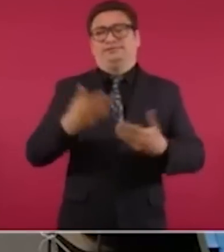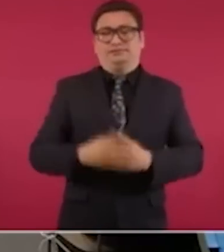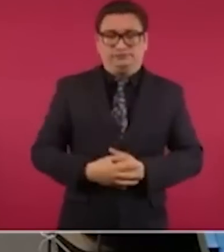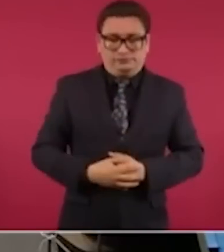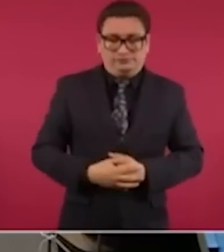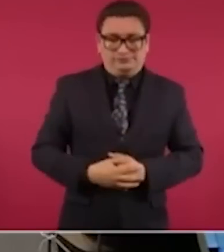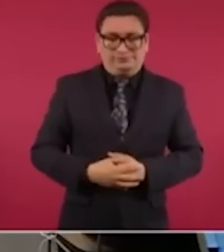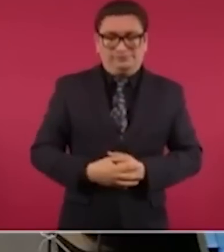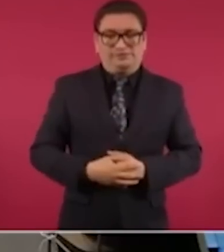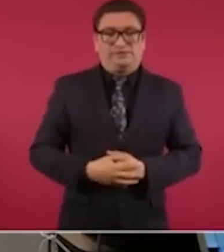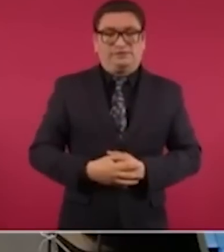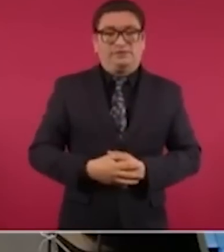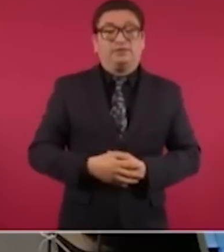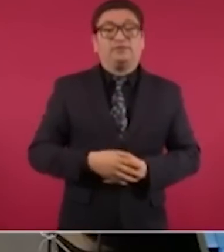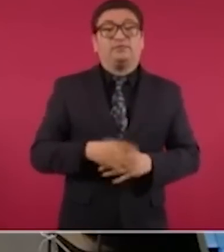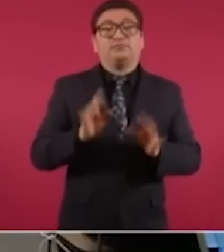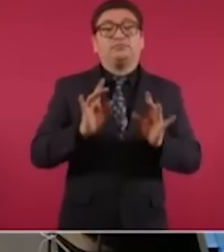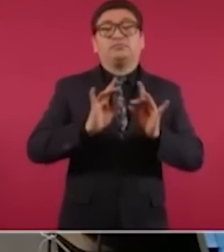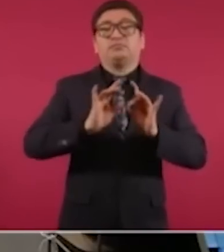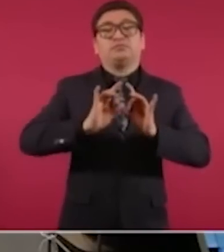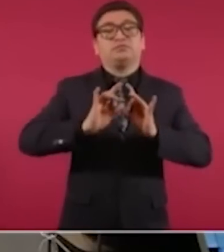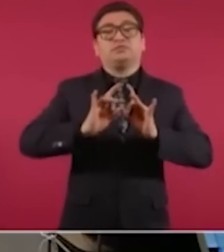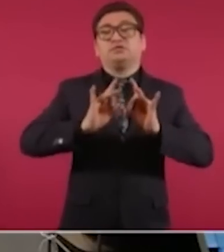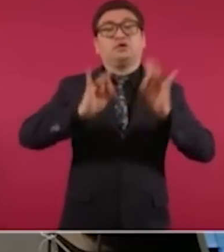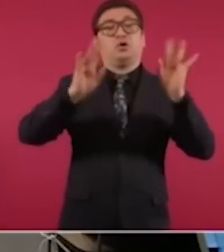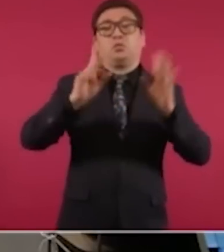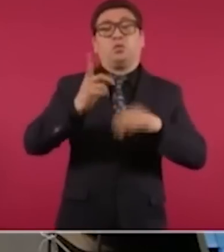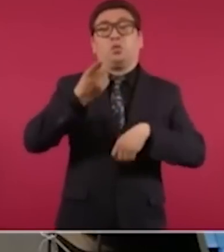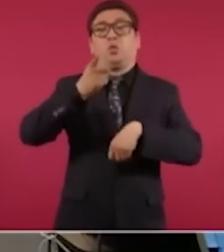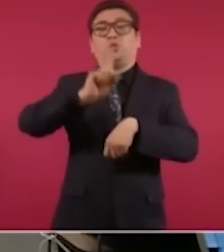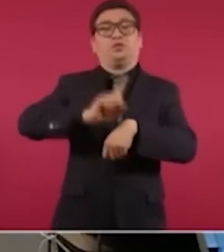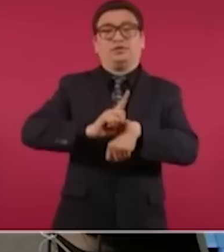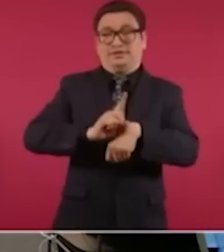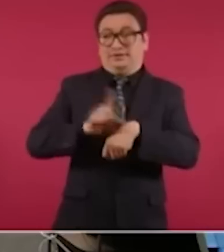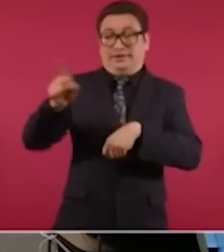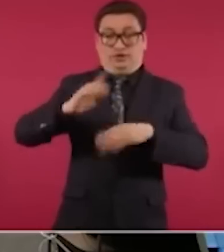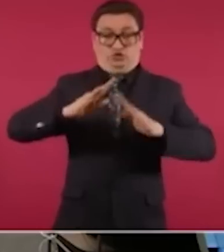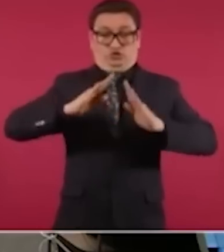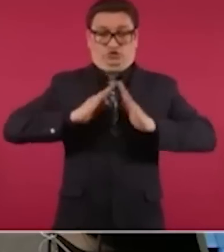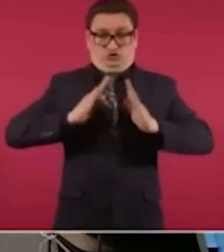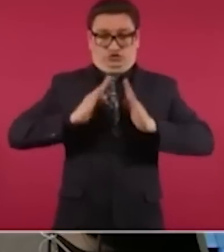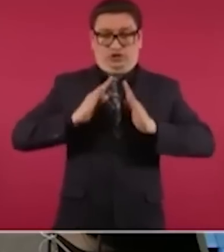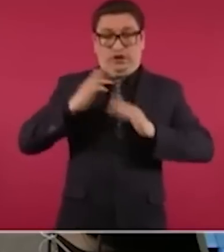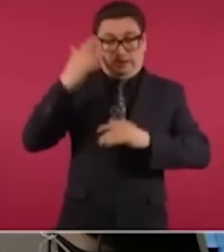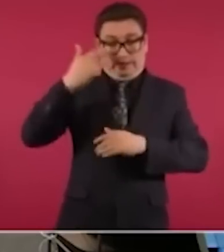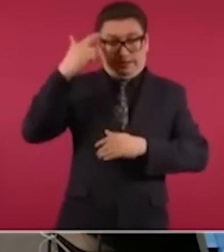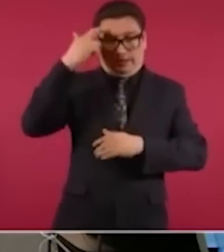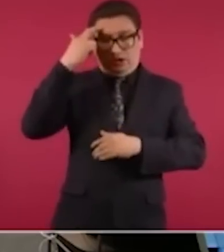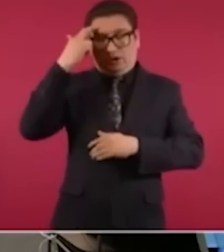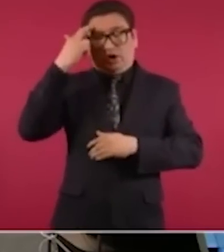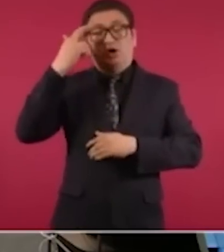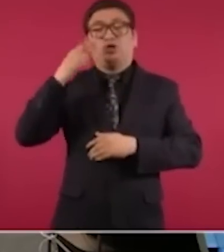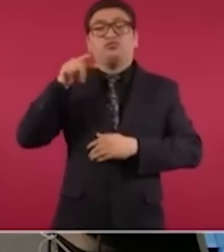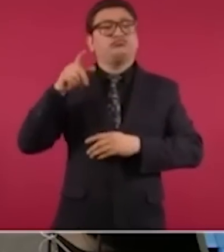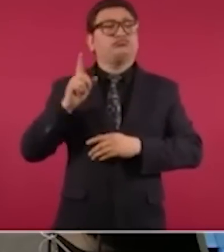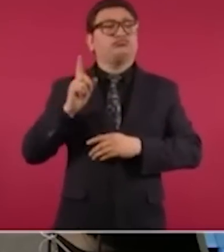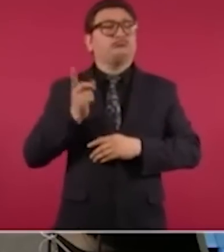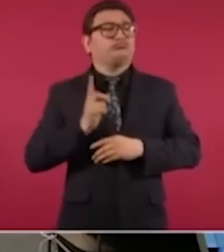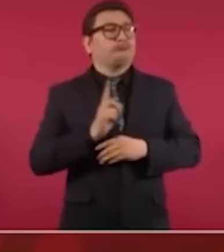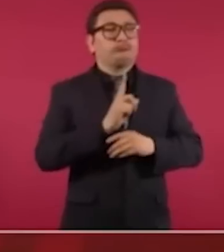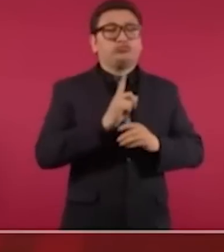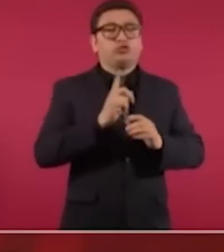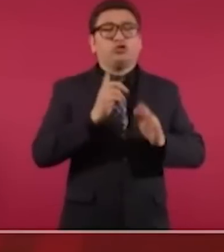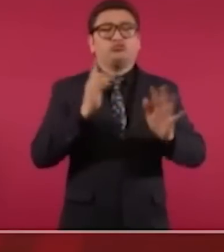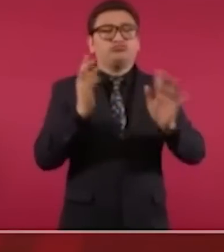sin embargo una tarde los Soldados del zar pasaron junto a